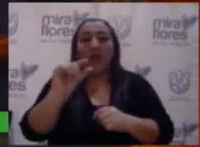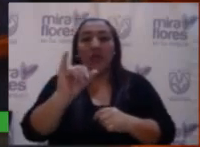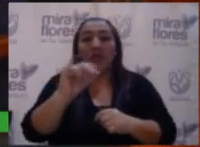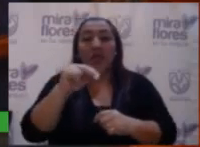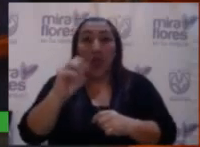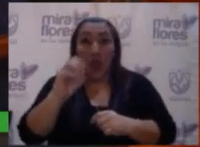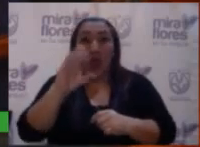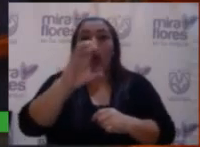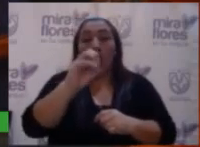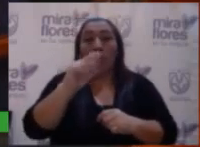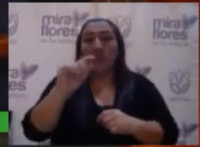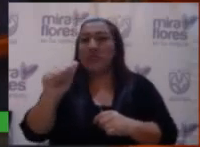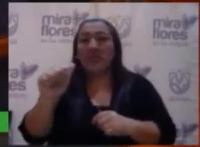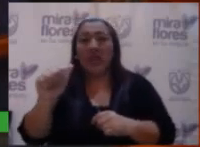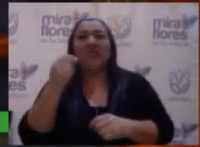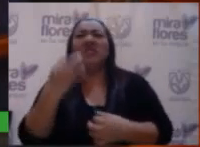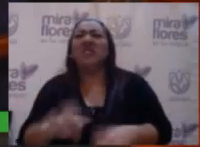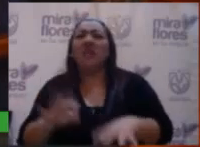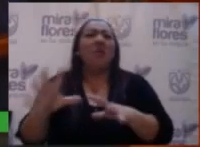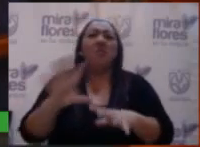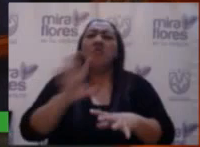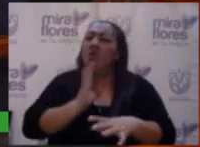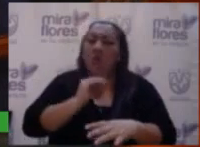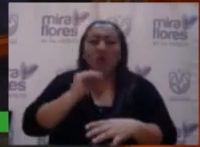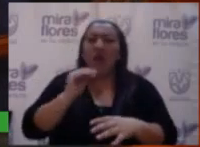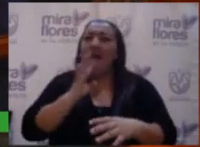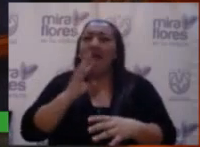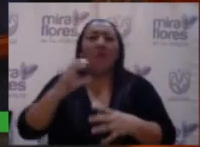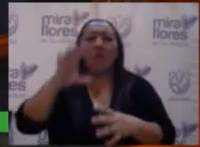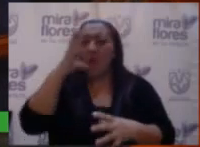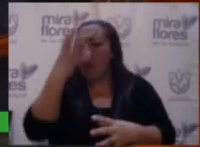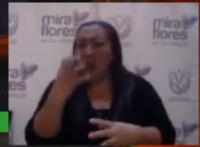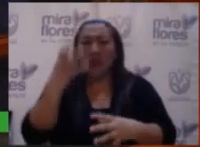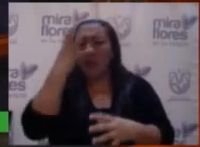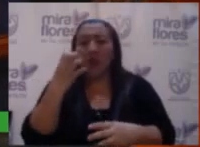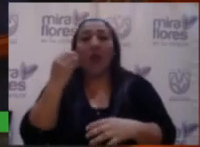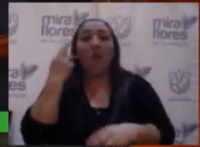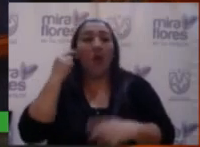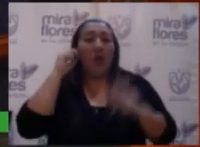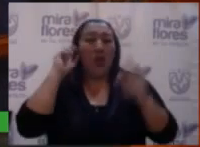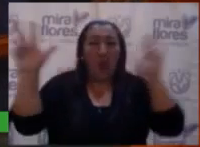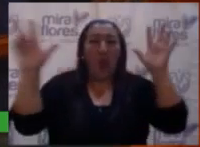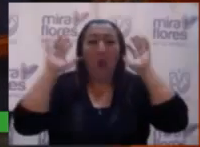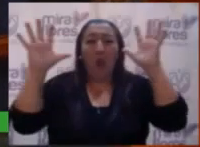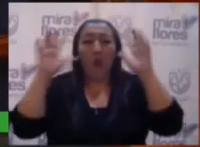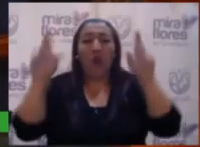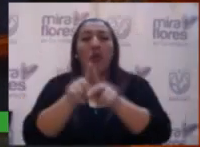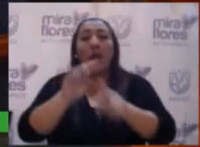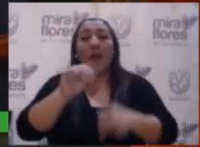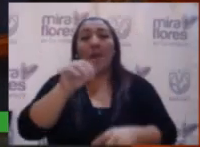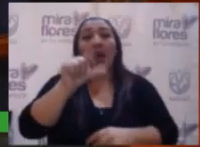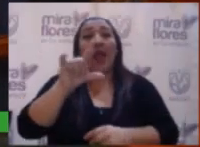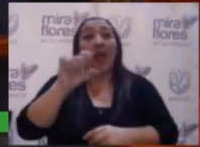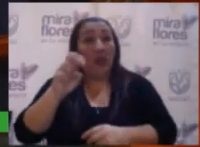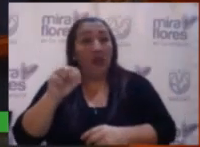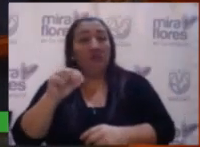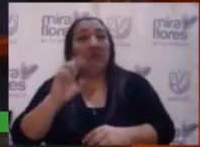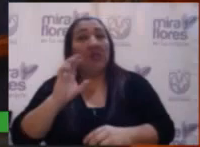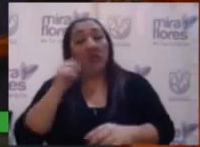quejaba de los ríos molestos por la alarma de vehículos en el malecón me imagino que debe ser Exactamente igual